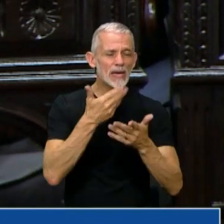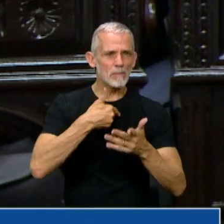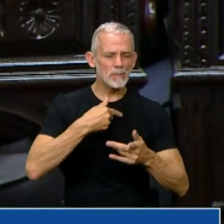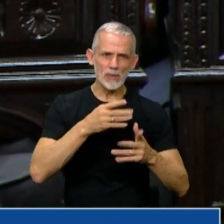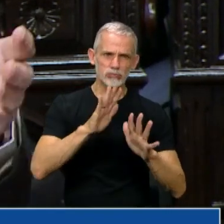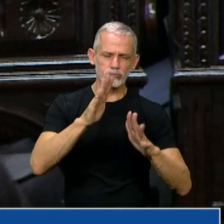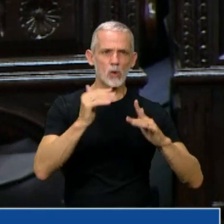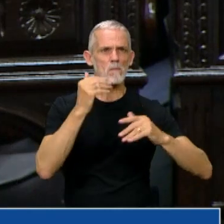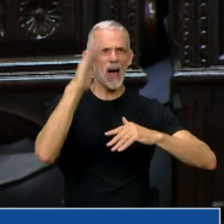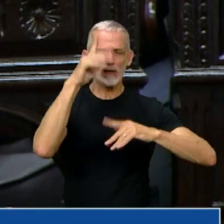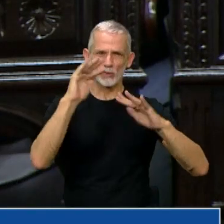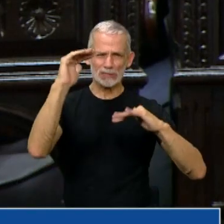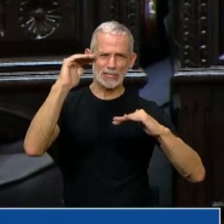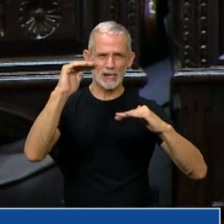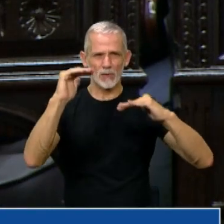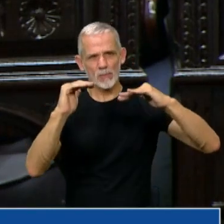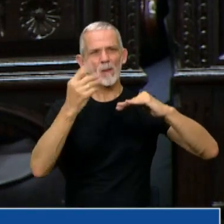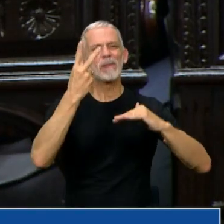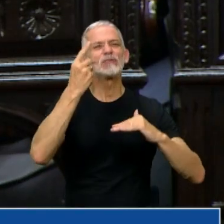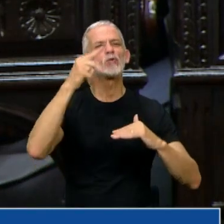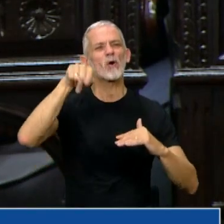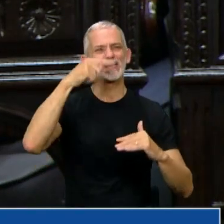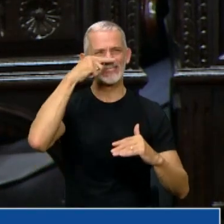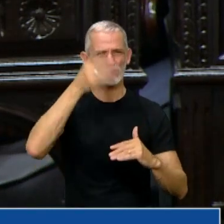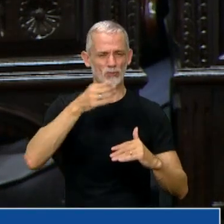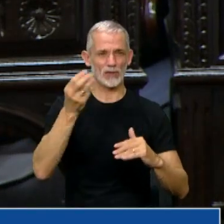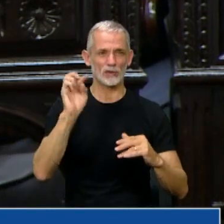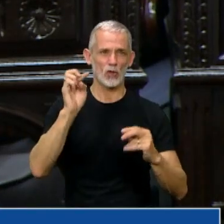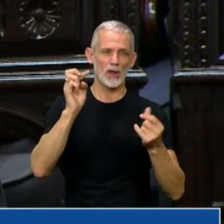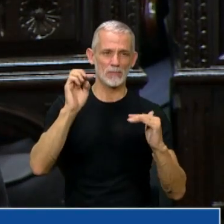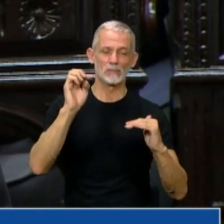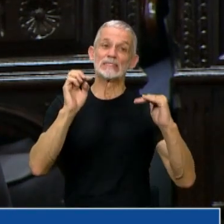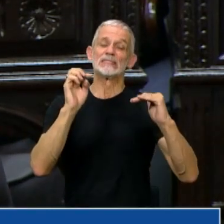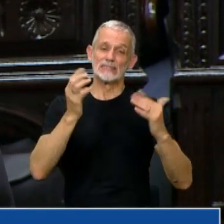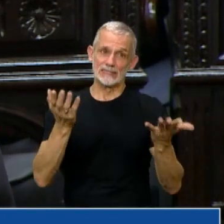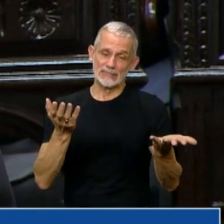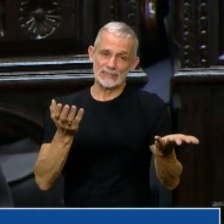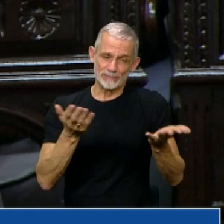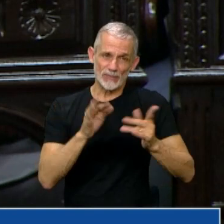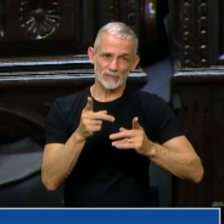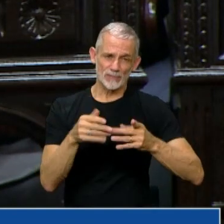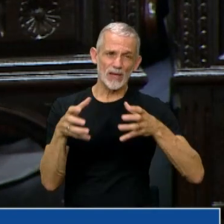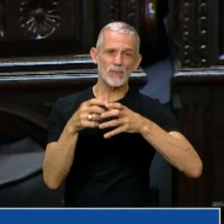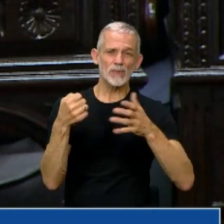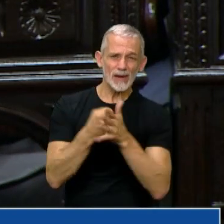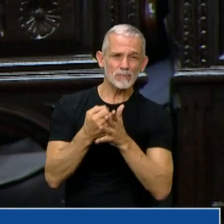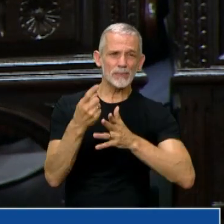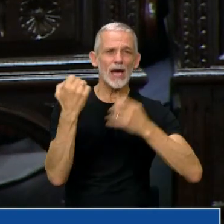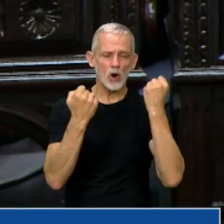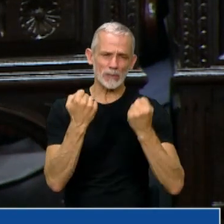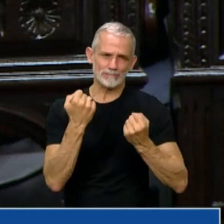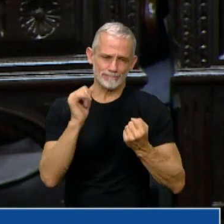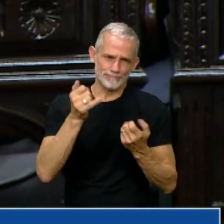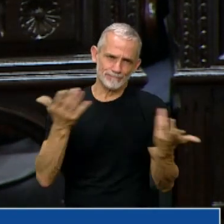terminó acordando en ese 21,7%, que tiene efectos sobre el conjunto de la economía, y a partir de allí